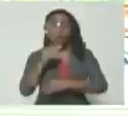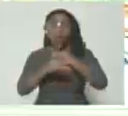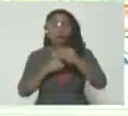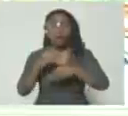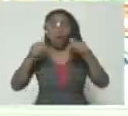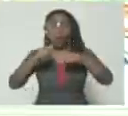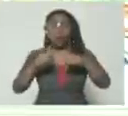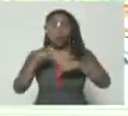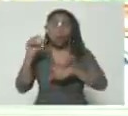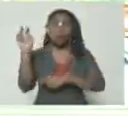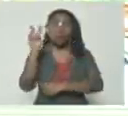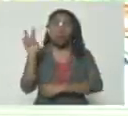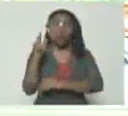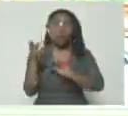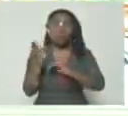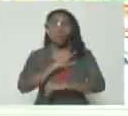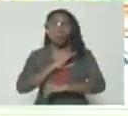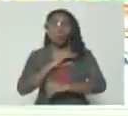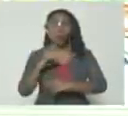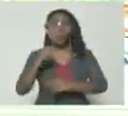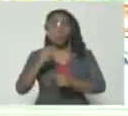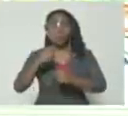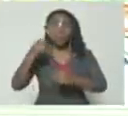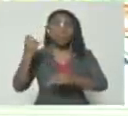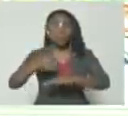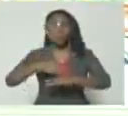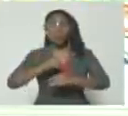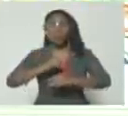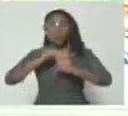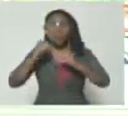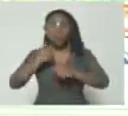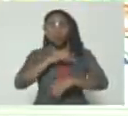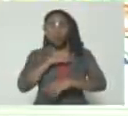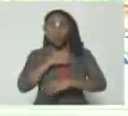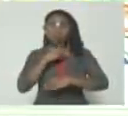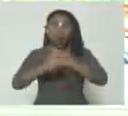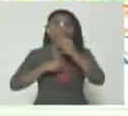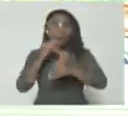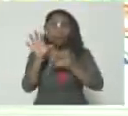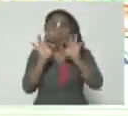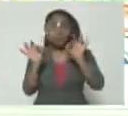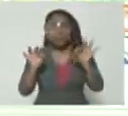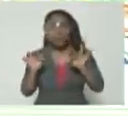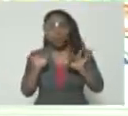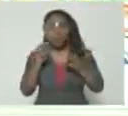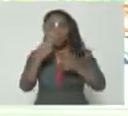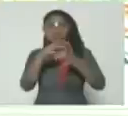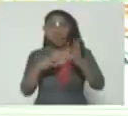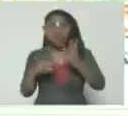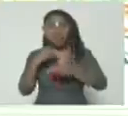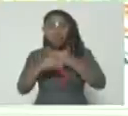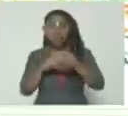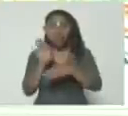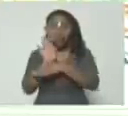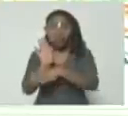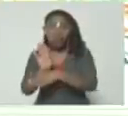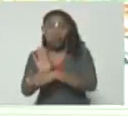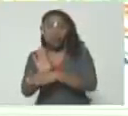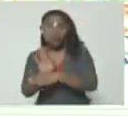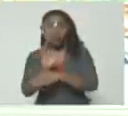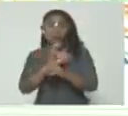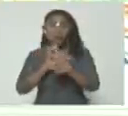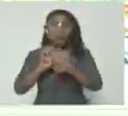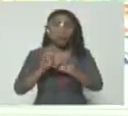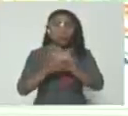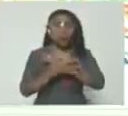aroma. Procuramos máximo cuidado en la elección de sus ingredientes, en la conservación de las tradiciones ancestrales y en la utilización